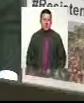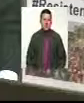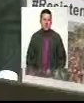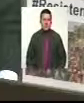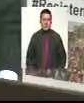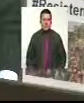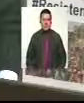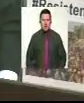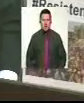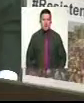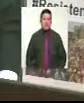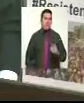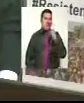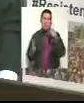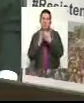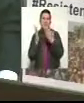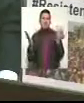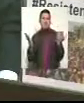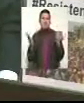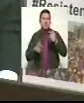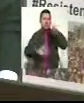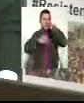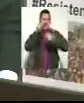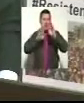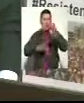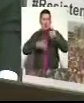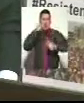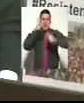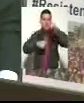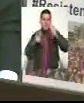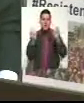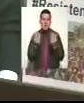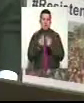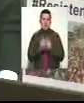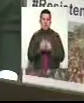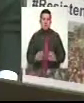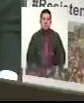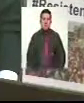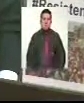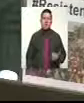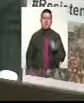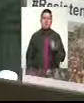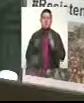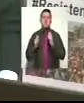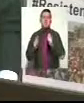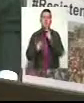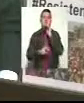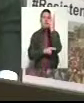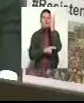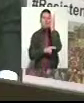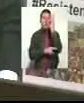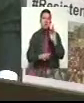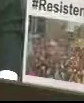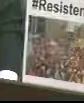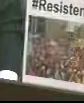pruebas que no fueron consideradas por la Cámara de Representantes porque hoy se las entregó el señor